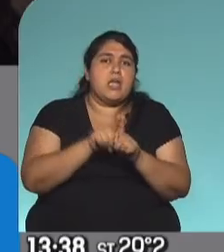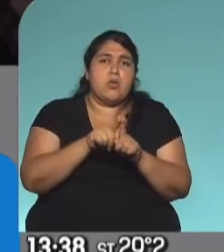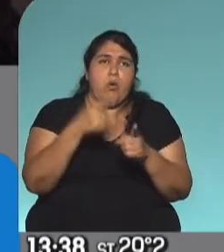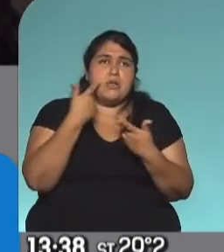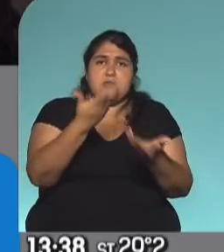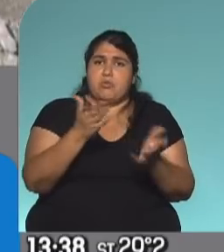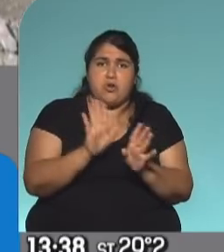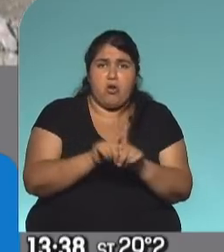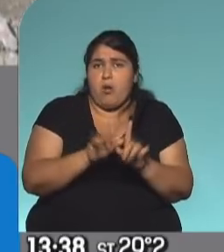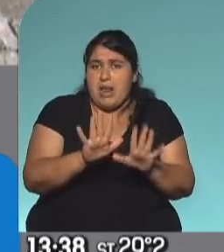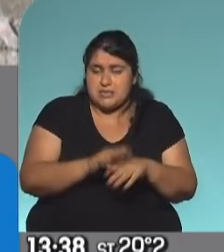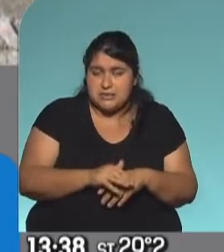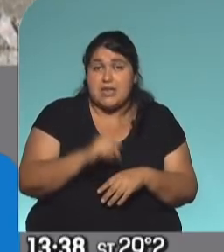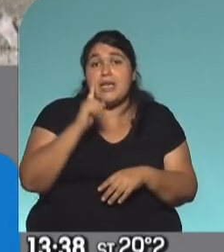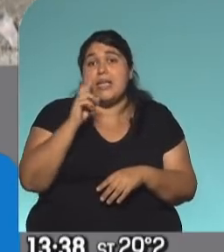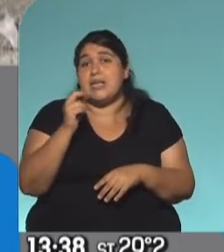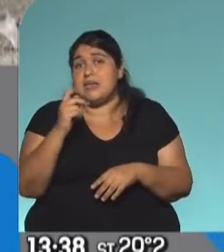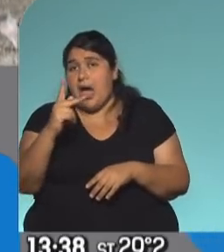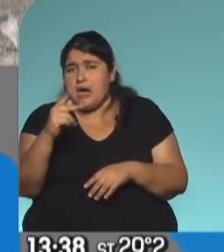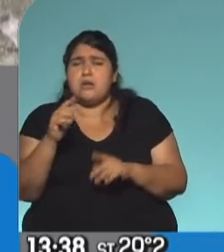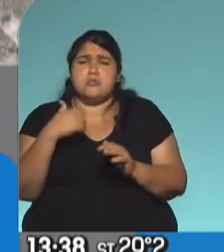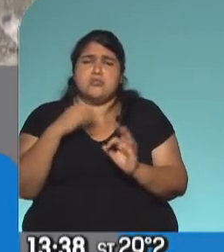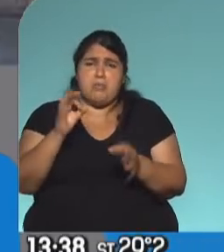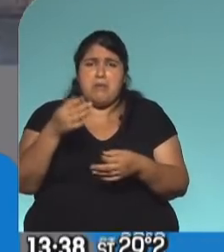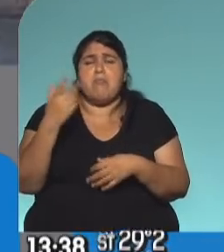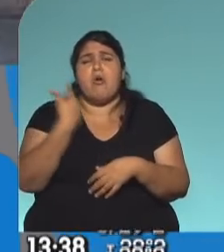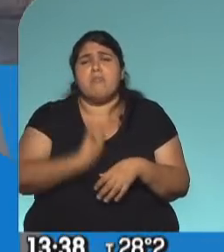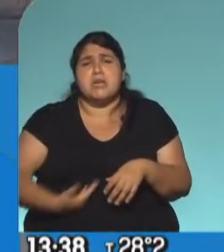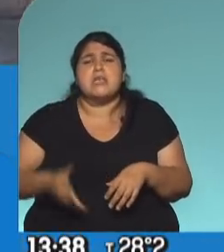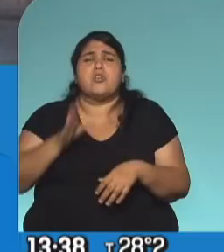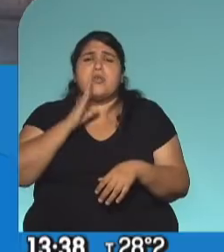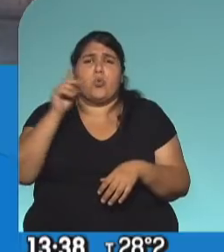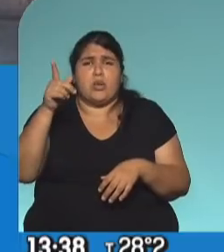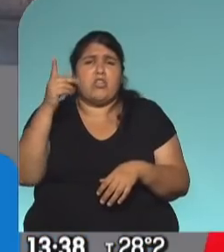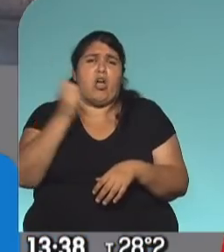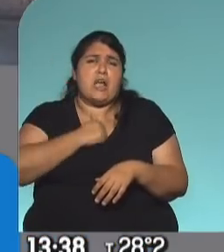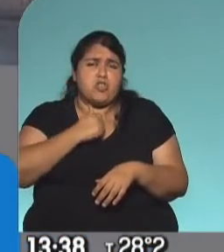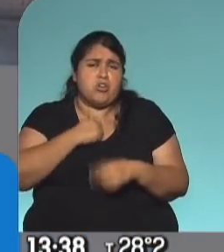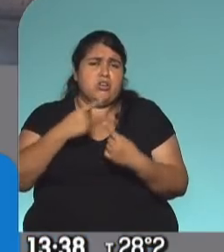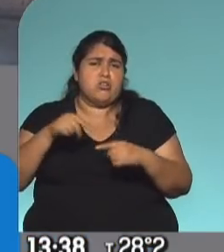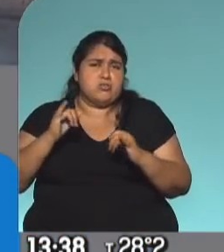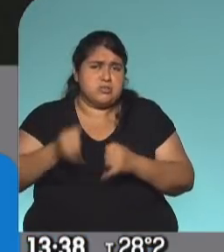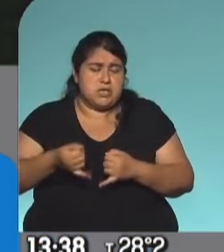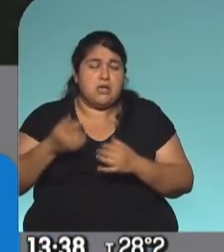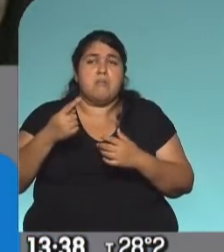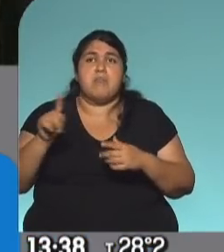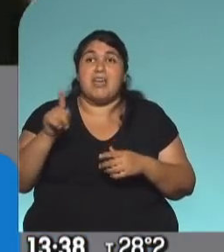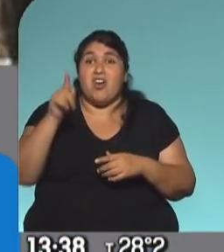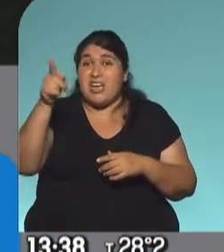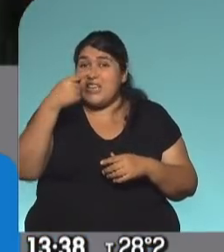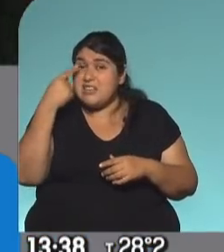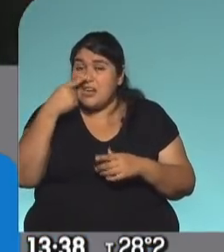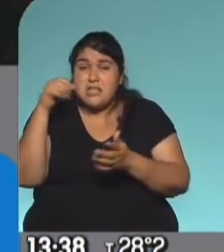Irak, es decir, más allá de que Biden es católico, varios de sus ministros son católicos, los intereses de los Estados Unidos